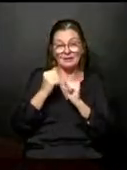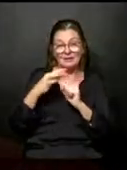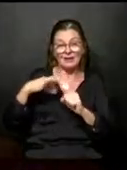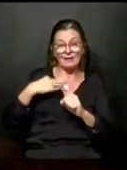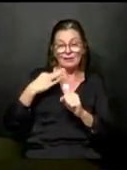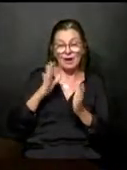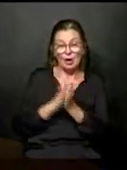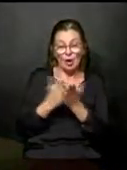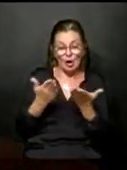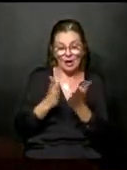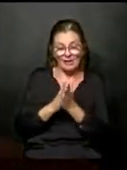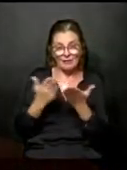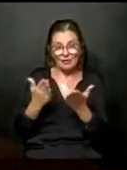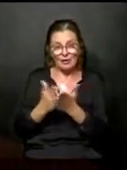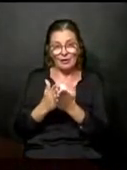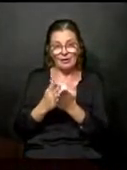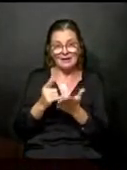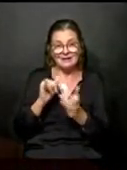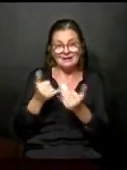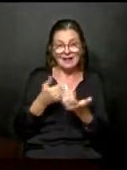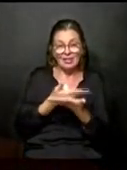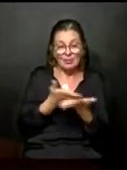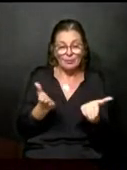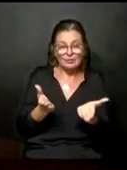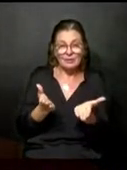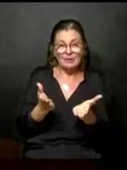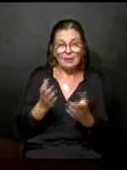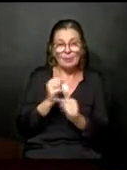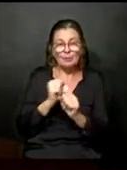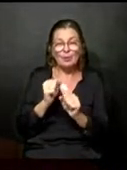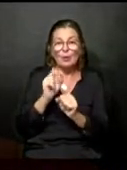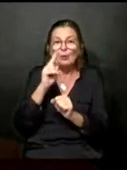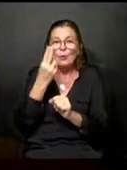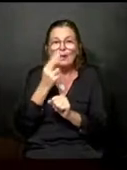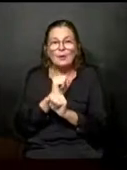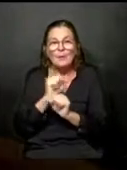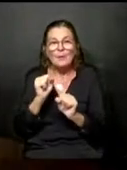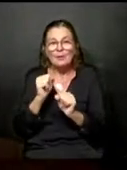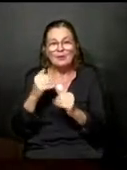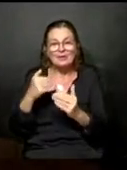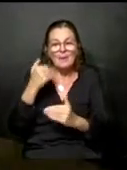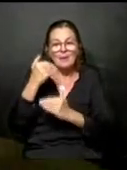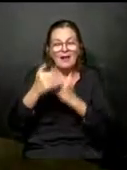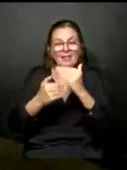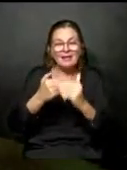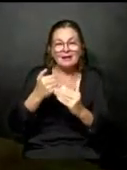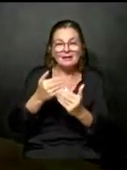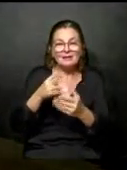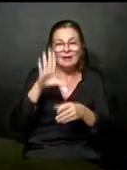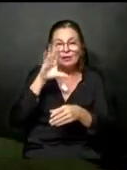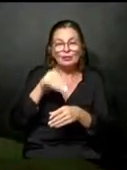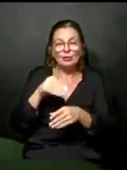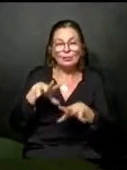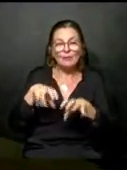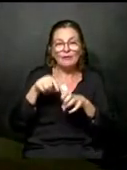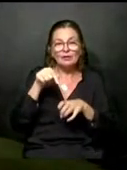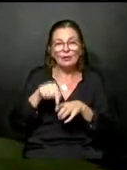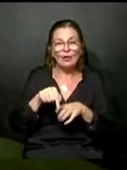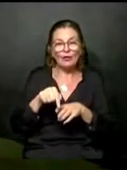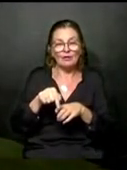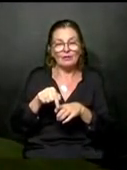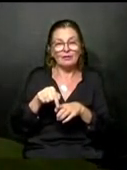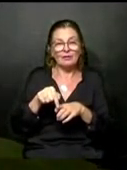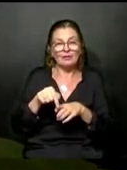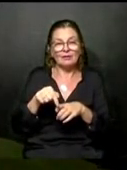libros que yo tengo, ya nos demostraba la poca viabilidad que el Uruguay tenía para adelante, que es todo lo que estamos viviendo hoy. Que